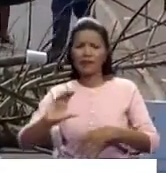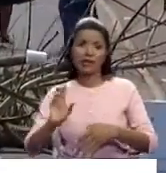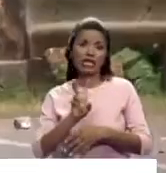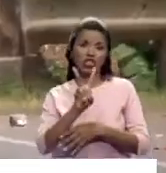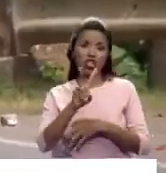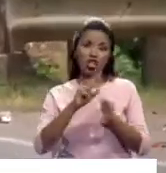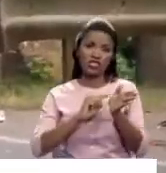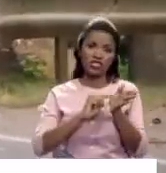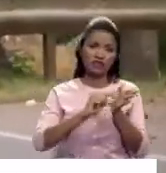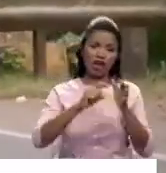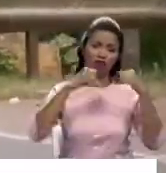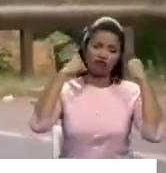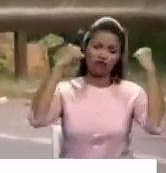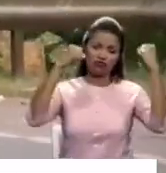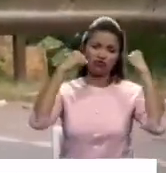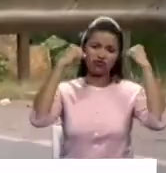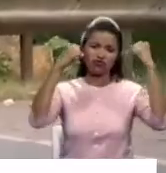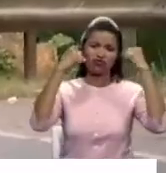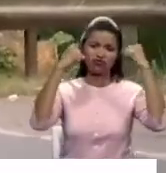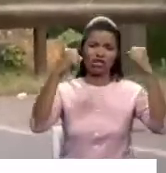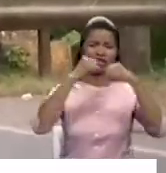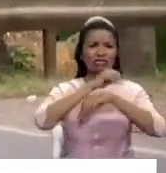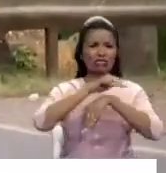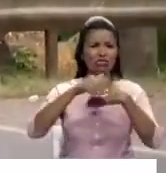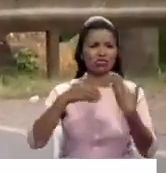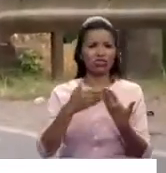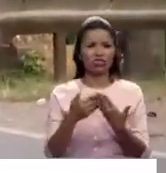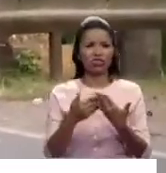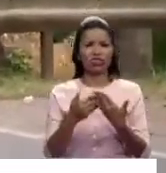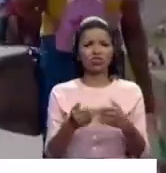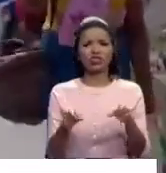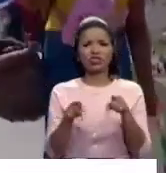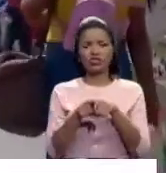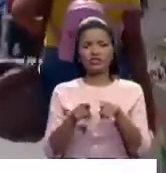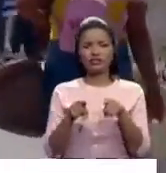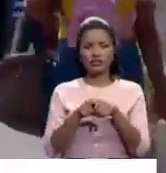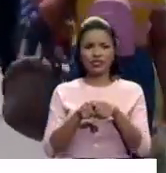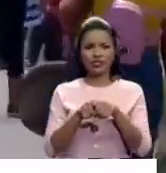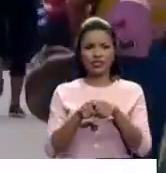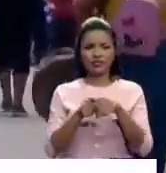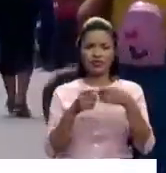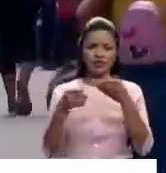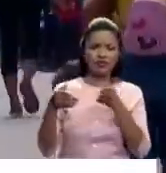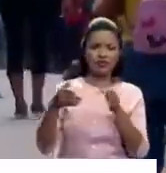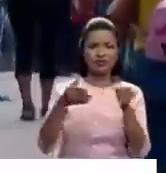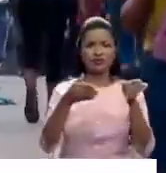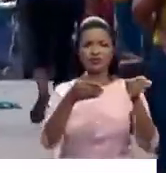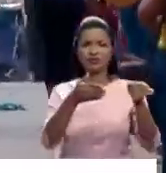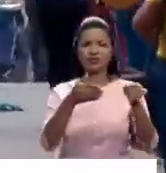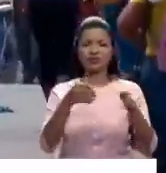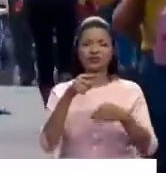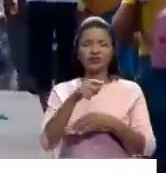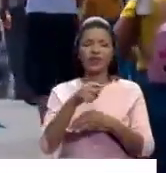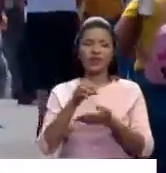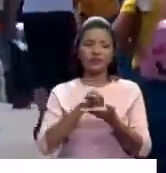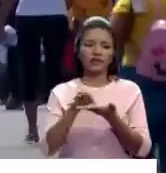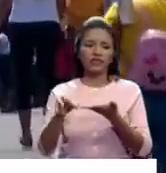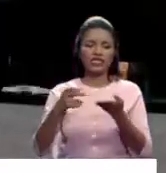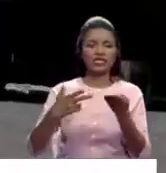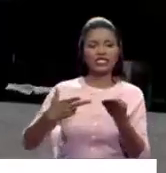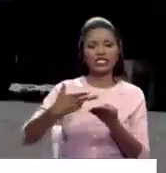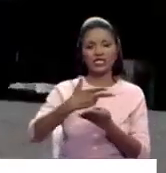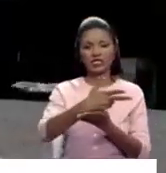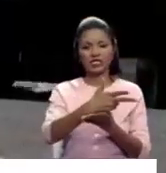2 semanas de protestas, cierres de calle y manifestaciones, y sobre todo de la vía que conduce hacia la provincia de